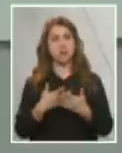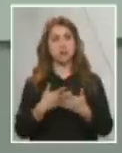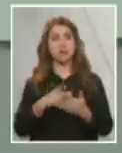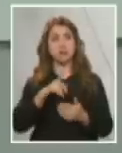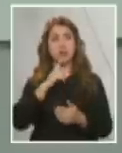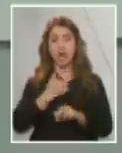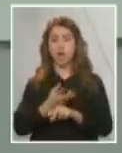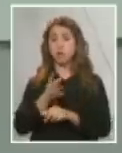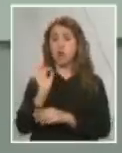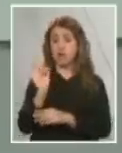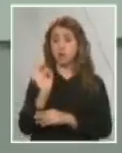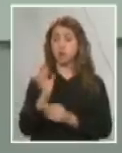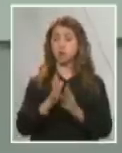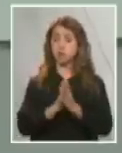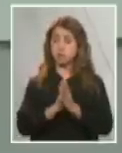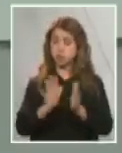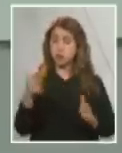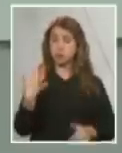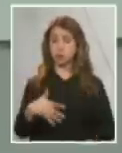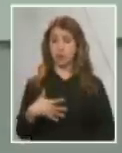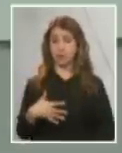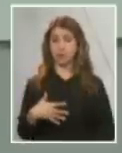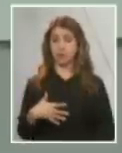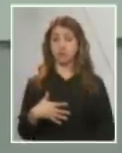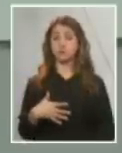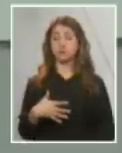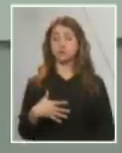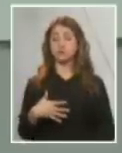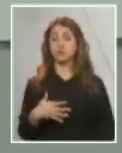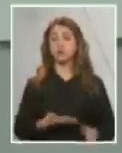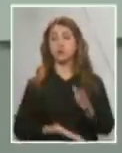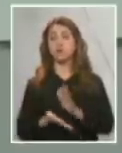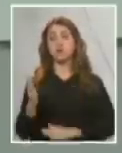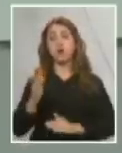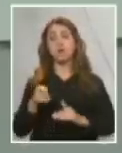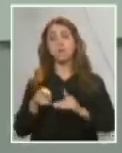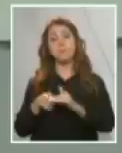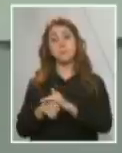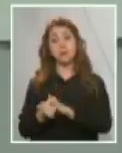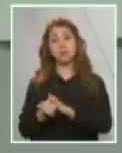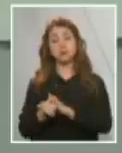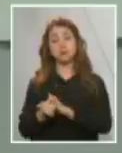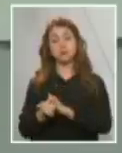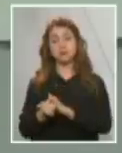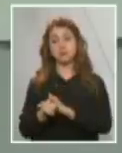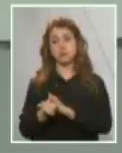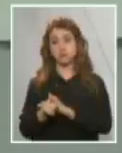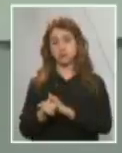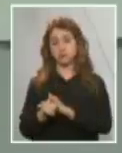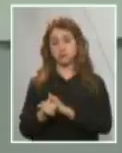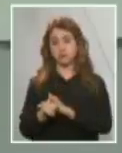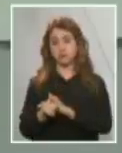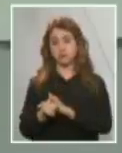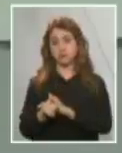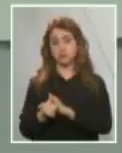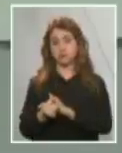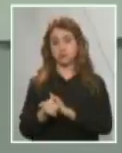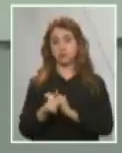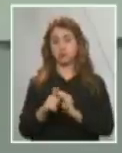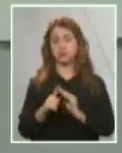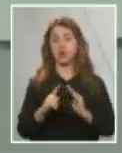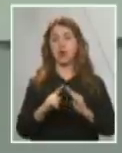Teníamos una reunión importante y fuimos al metro y ya íbamos a subir a la escuela militar.